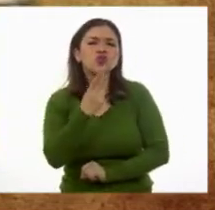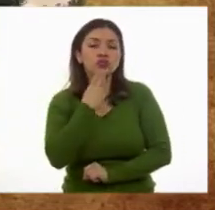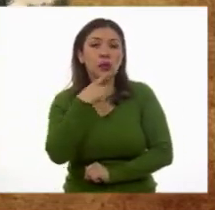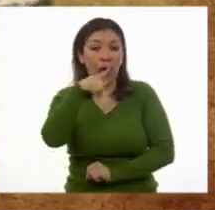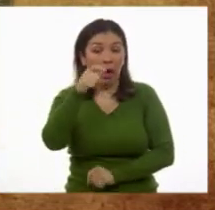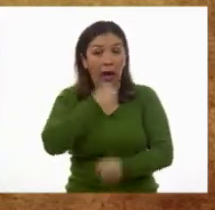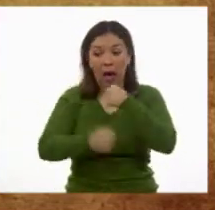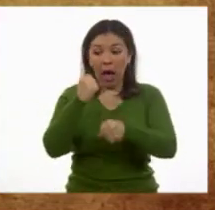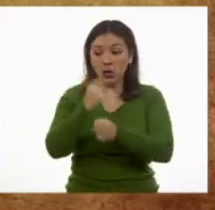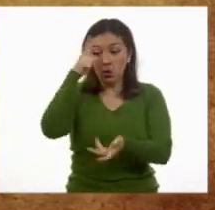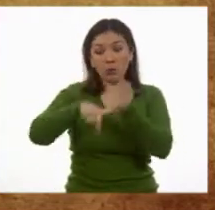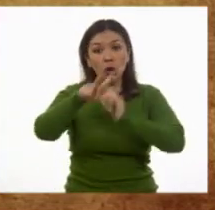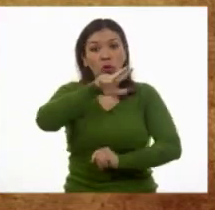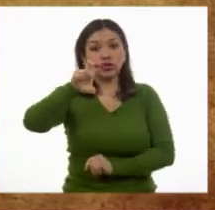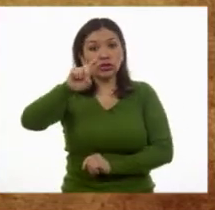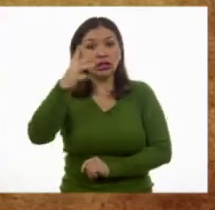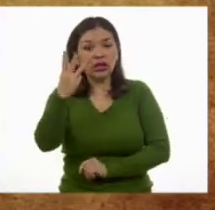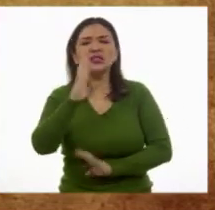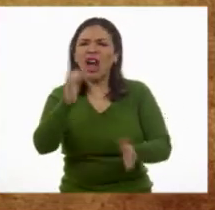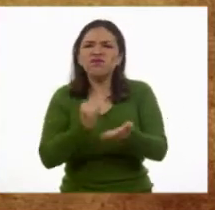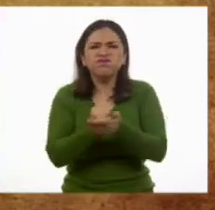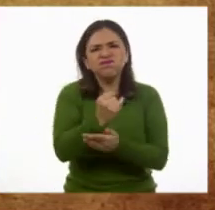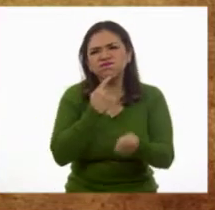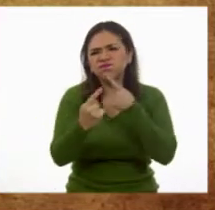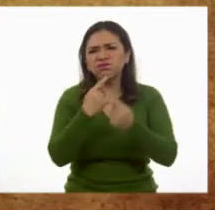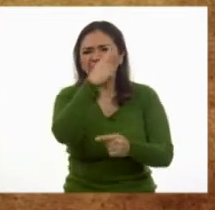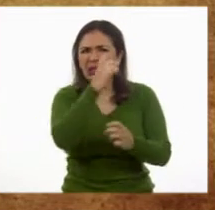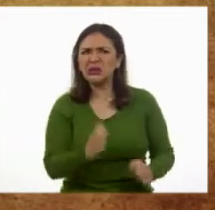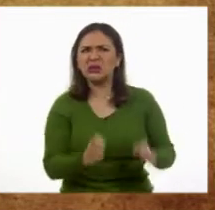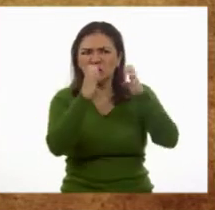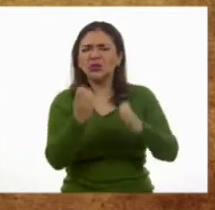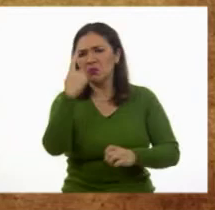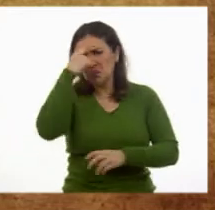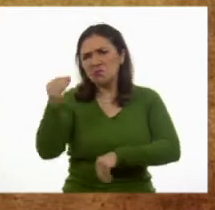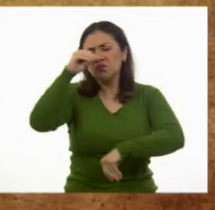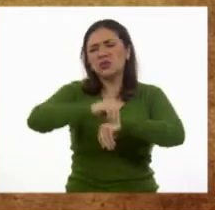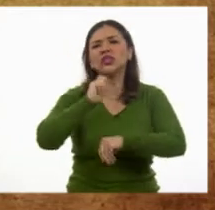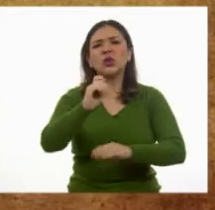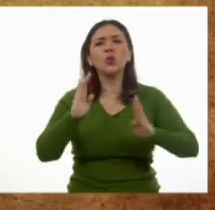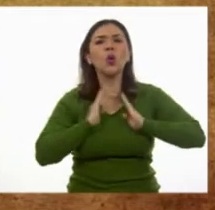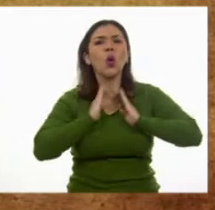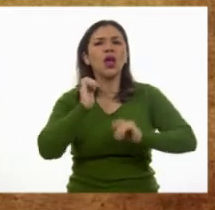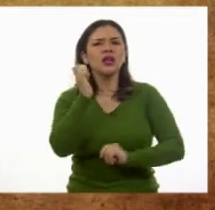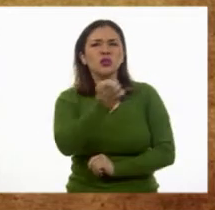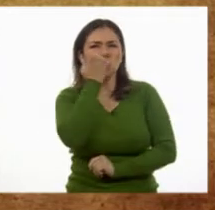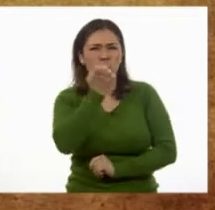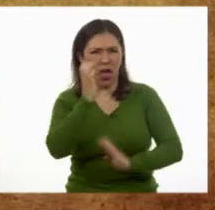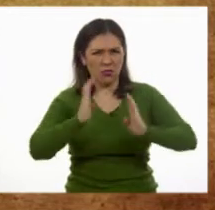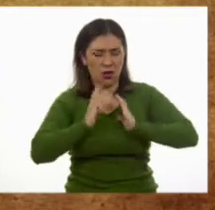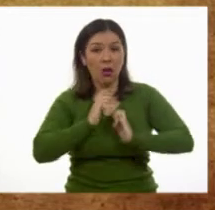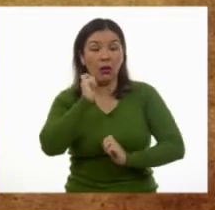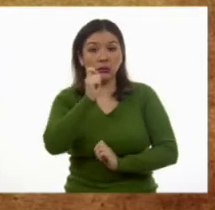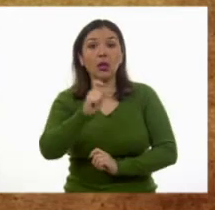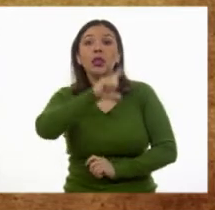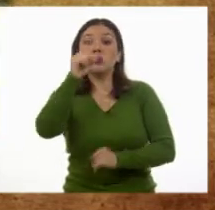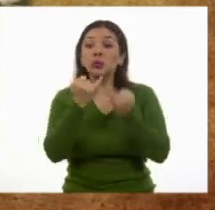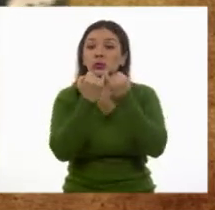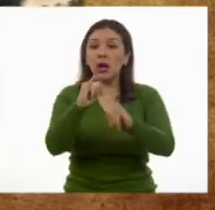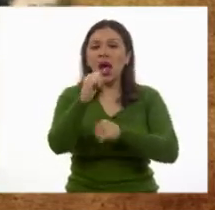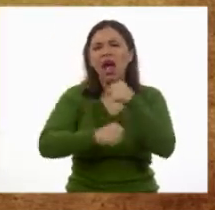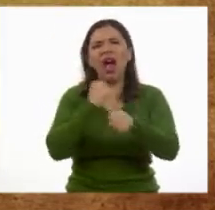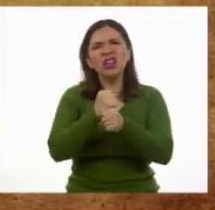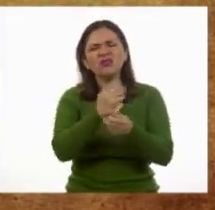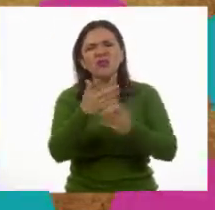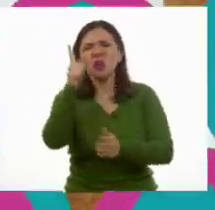en 1833 que se decidió que el edificio se usaría para dar albergue al colegio militar, que por fin se inauguró a principios de